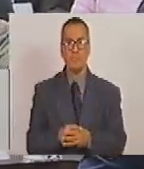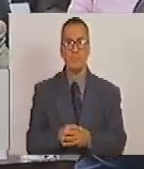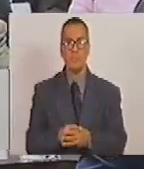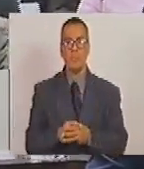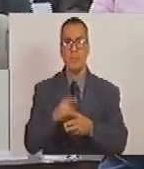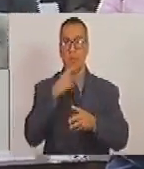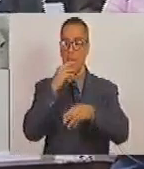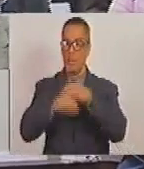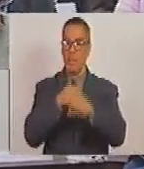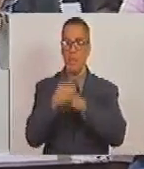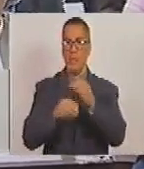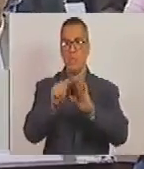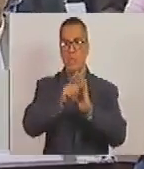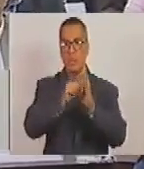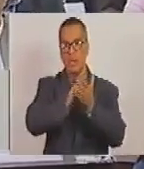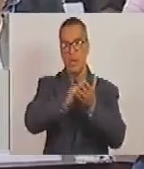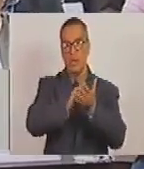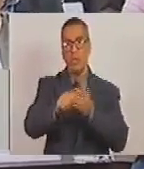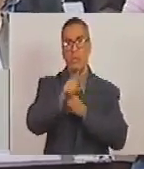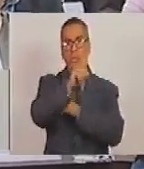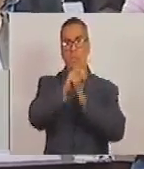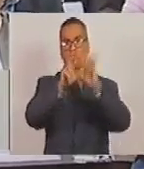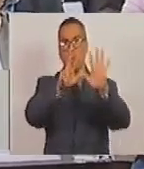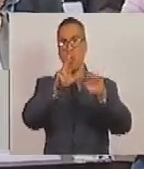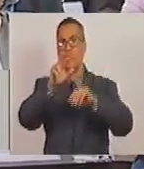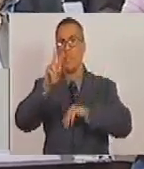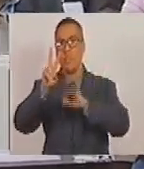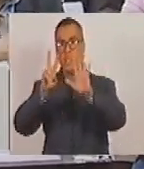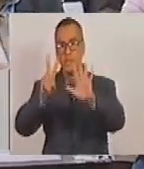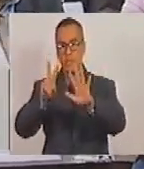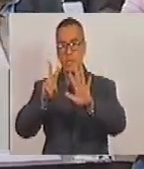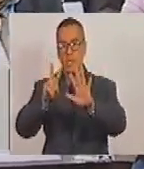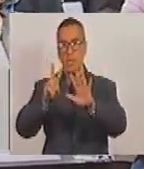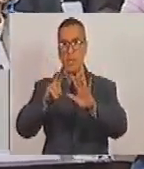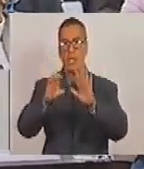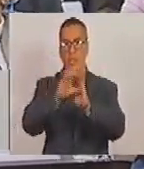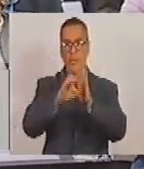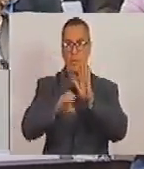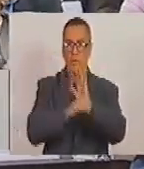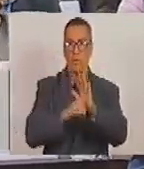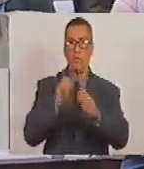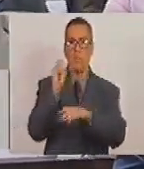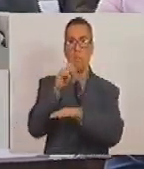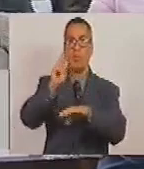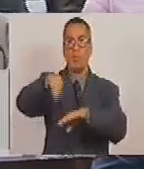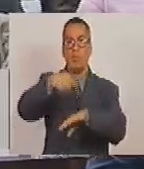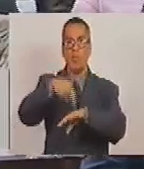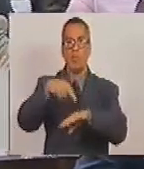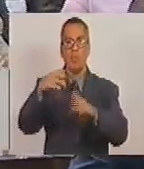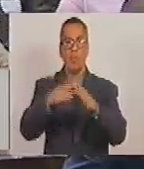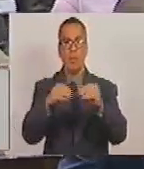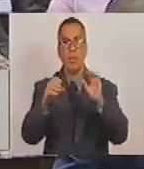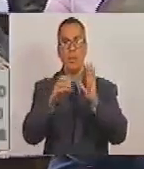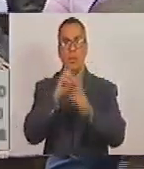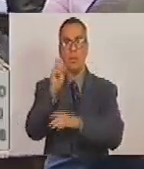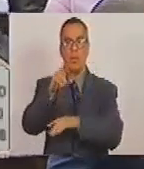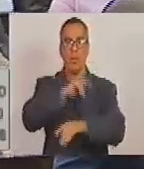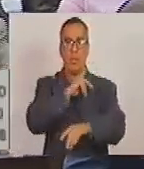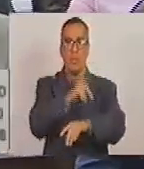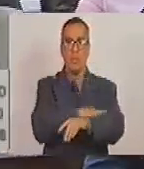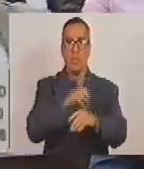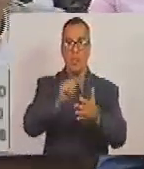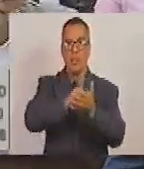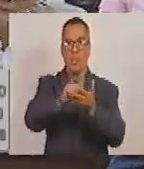Dando cumplimiento al artículo 187 de la Constitución en las atribuciones de la Asamblea Nacional, órgano del Poder Legislativo, su aparte